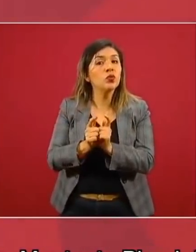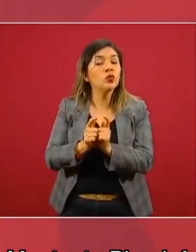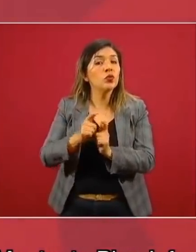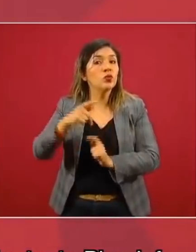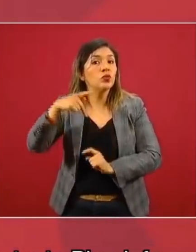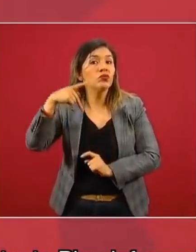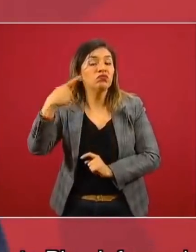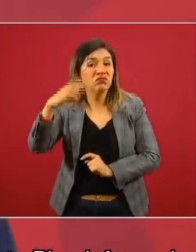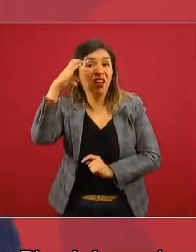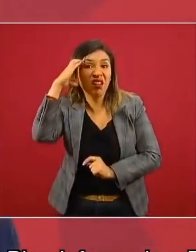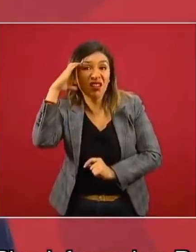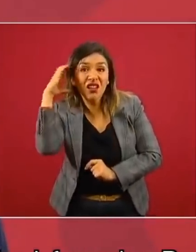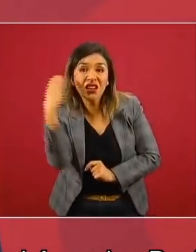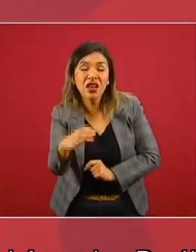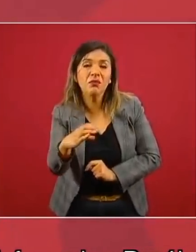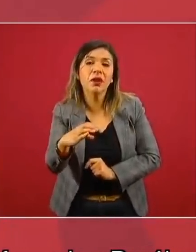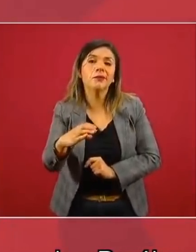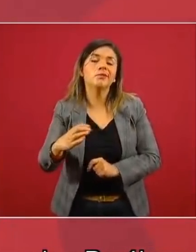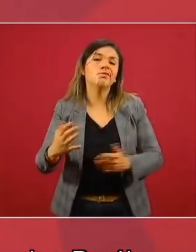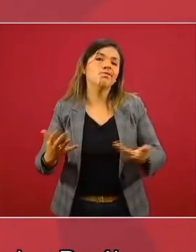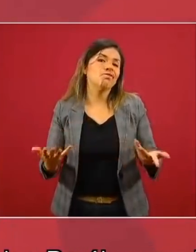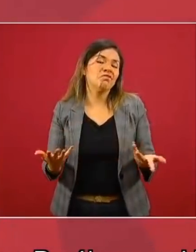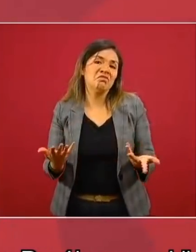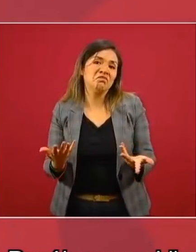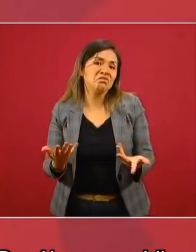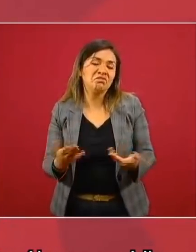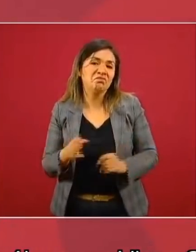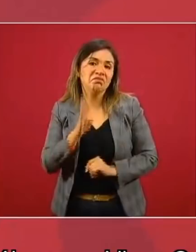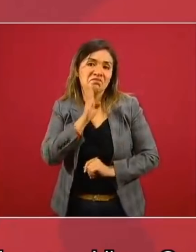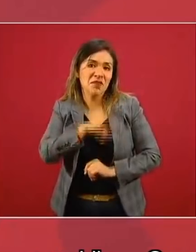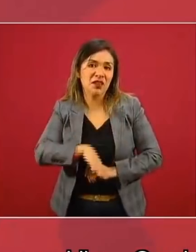de la delincuencia organizada,